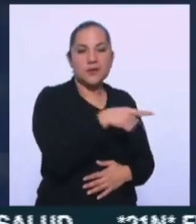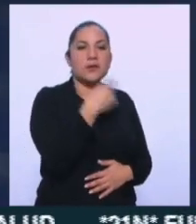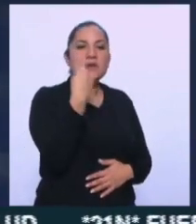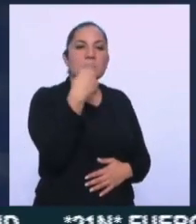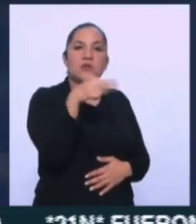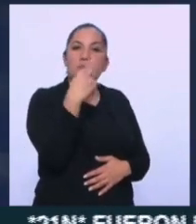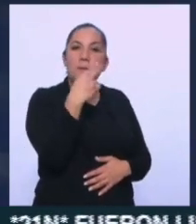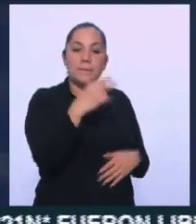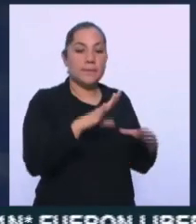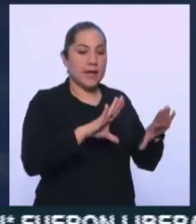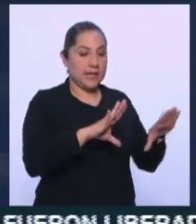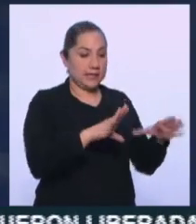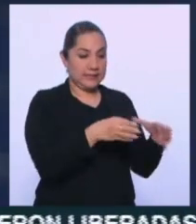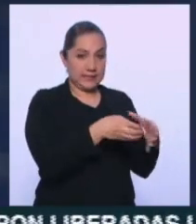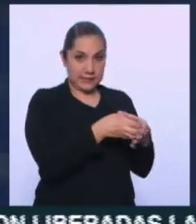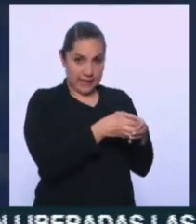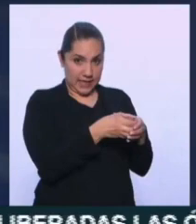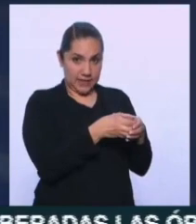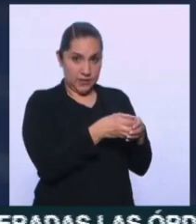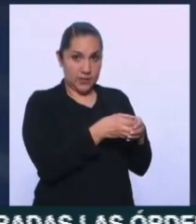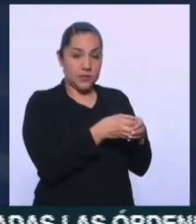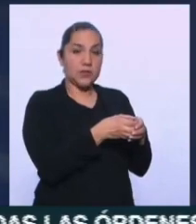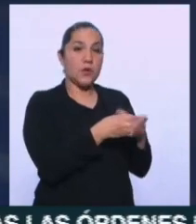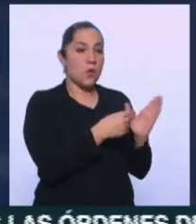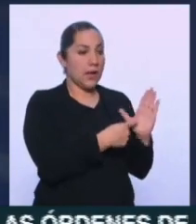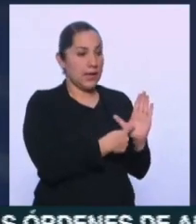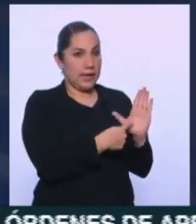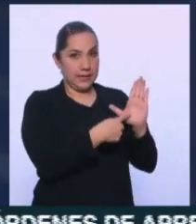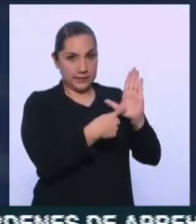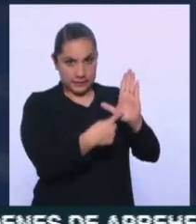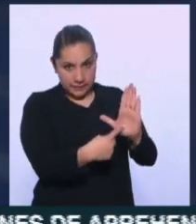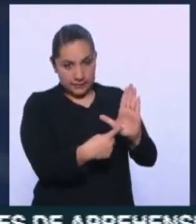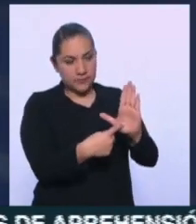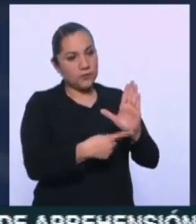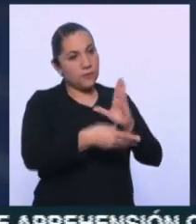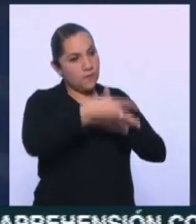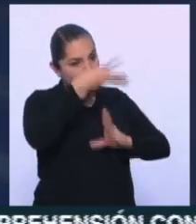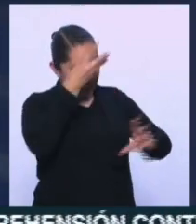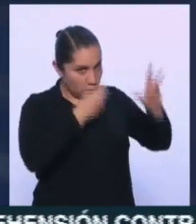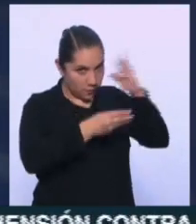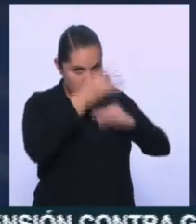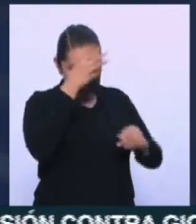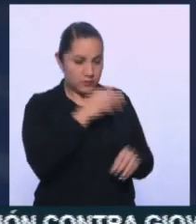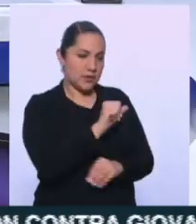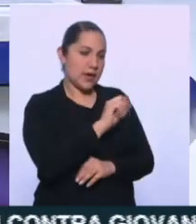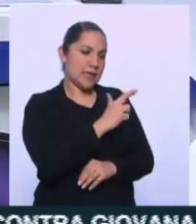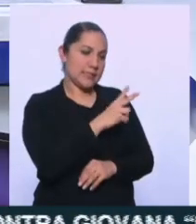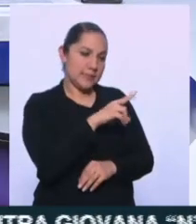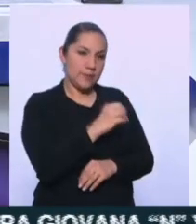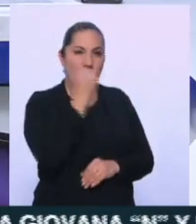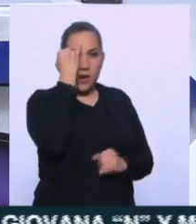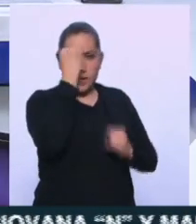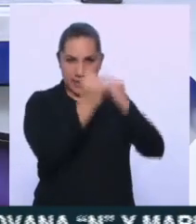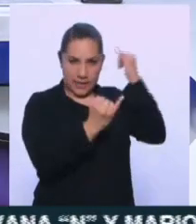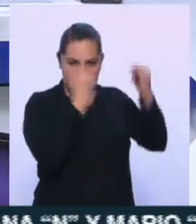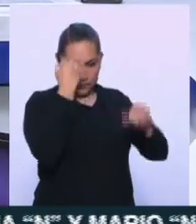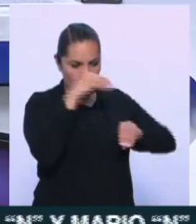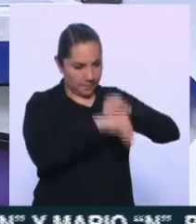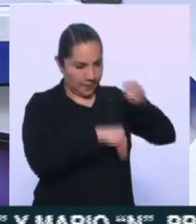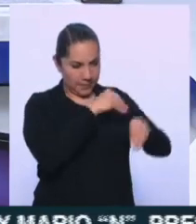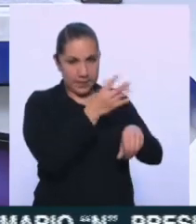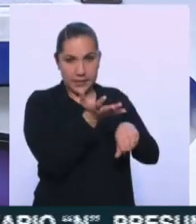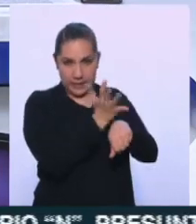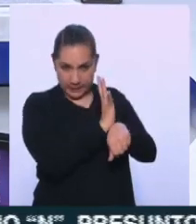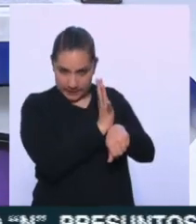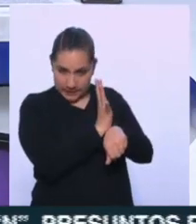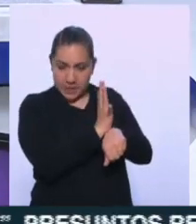Centros de Exhibición, Formación, Archivo y Creación Cinematográfica. Entonces queremos dotar